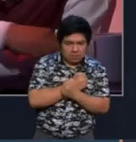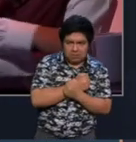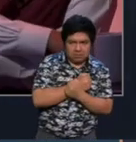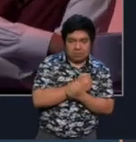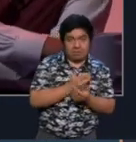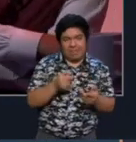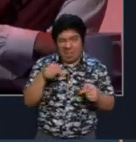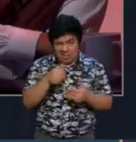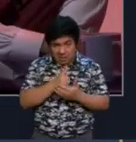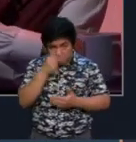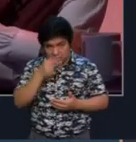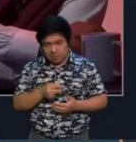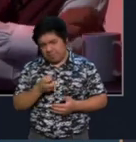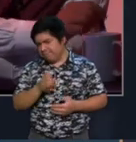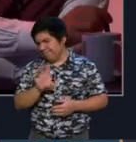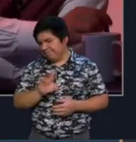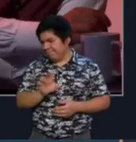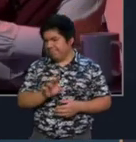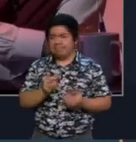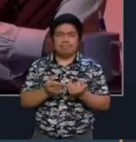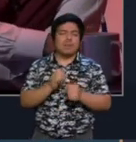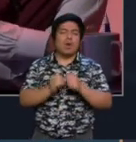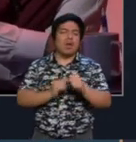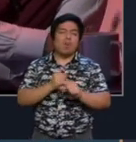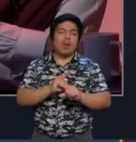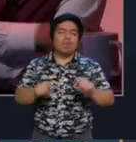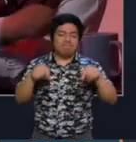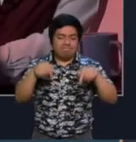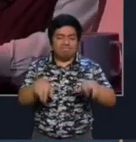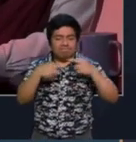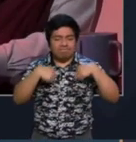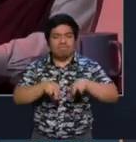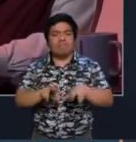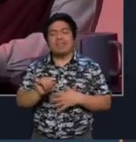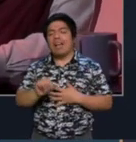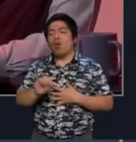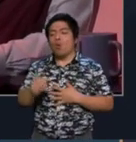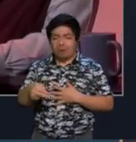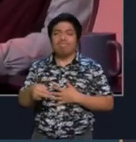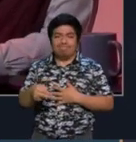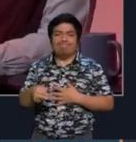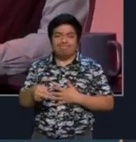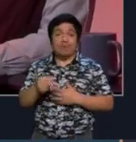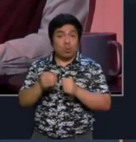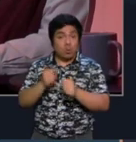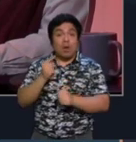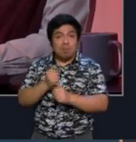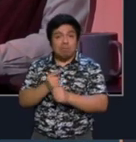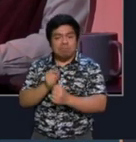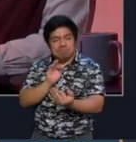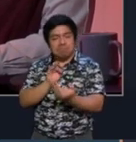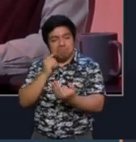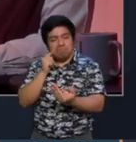ya no necesitamos en esta ciudad, necesitamos una alternativa diferente, que eso representa Salomón Chertorivsky, una oportunidad de tener al